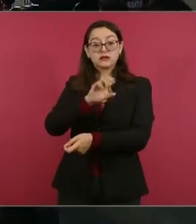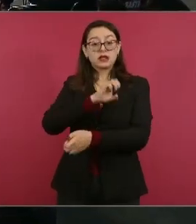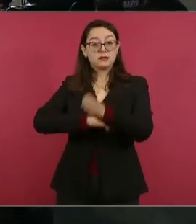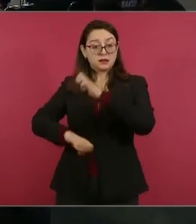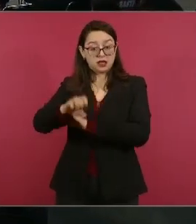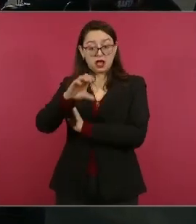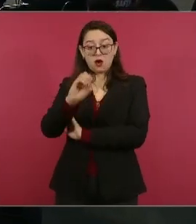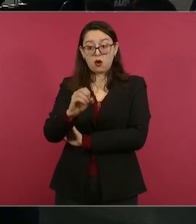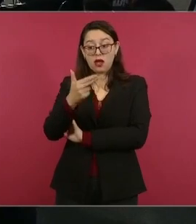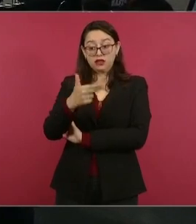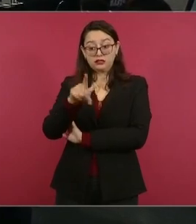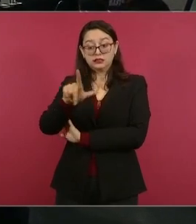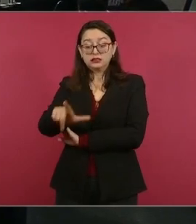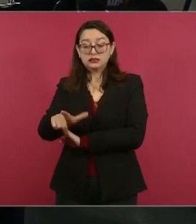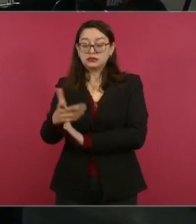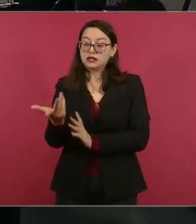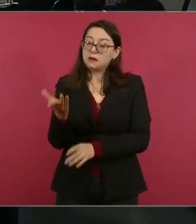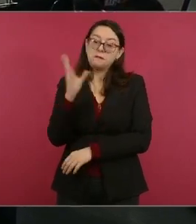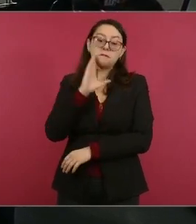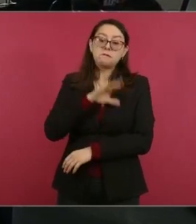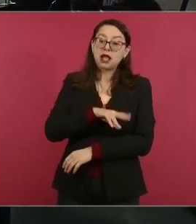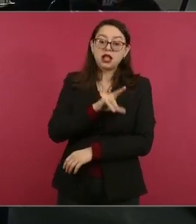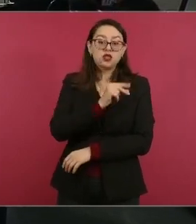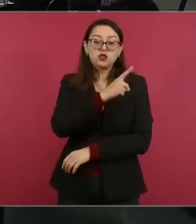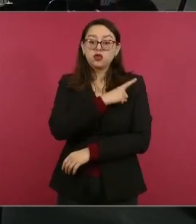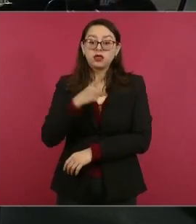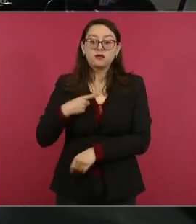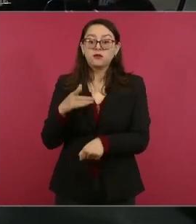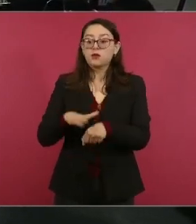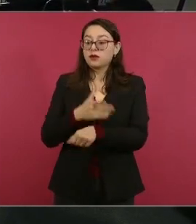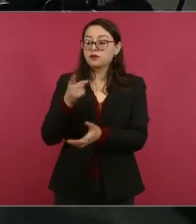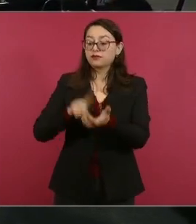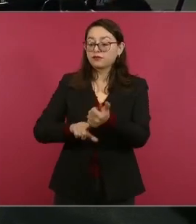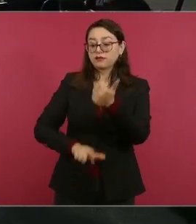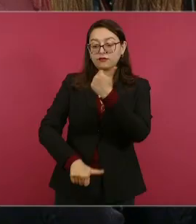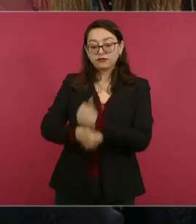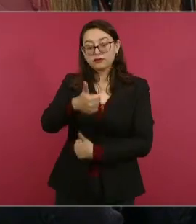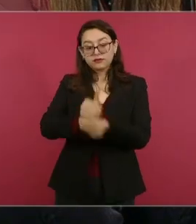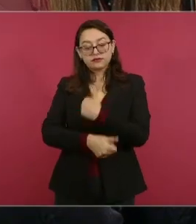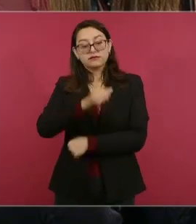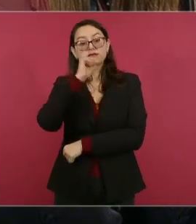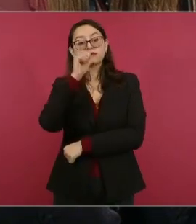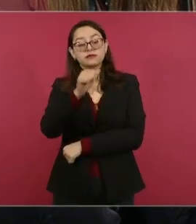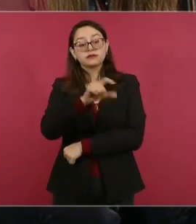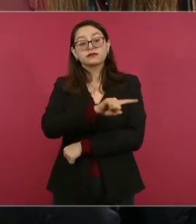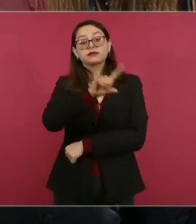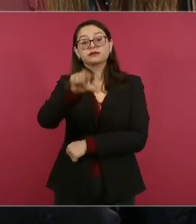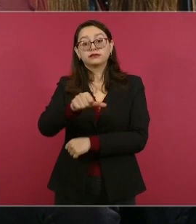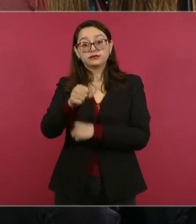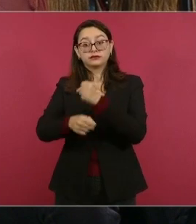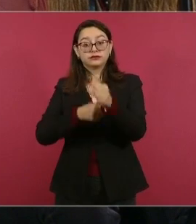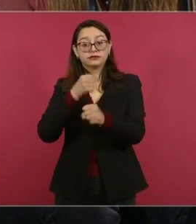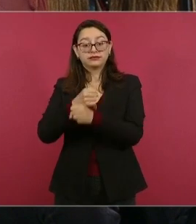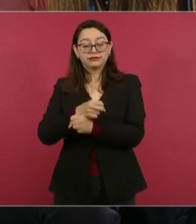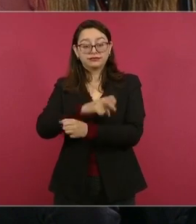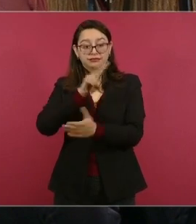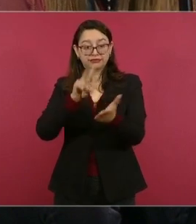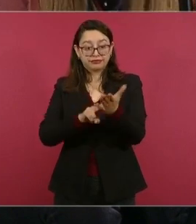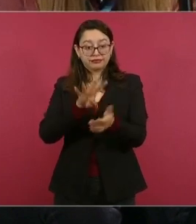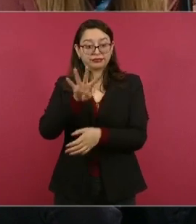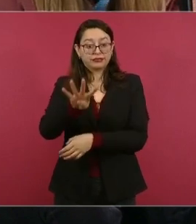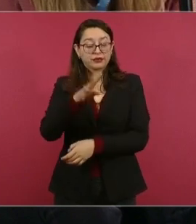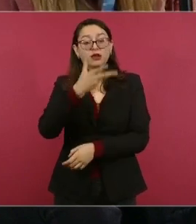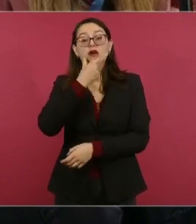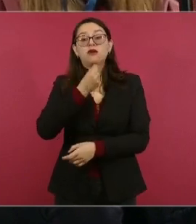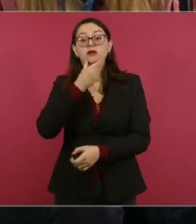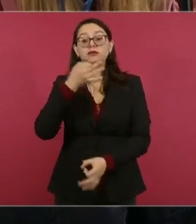que se realizara un concurso público. En 2019, el juez Fernando Juan Pablo Gómez